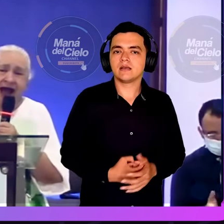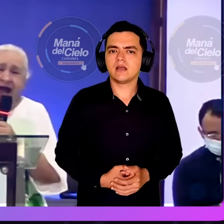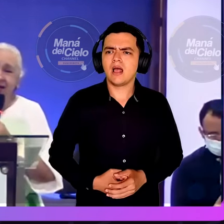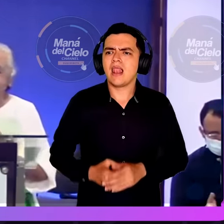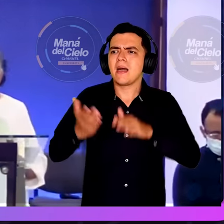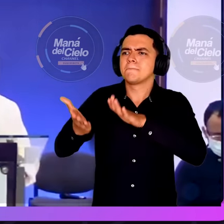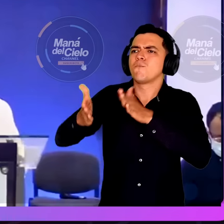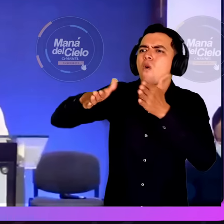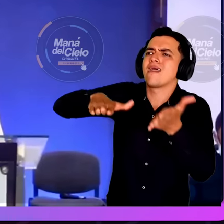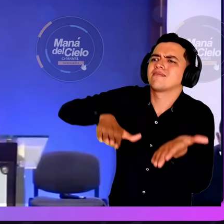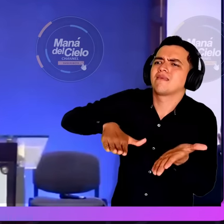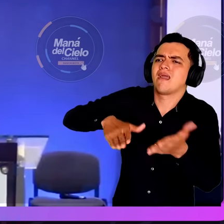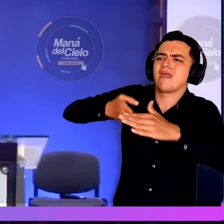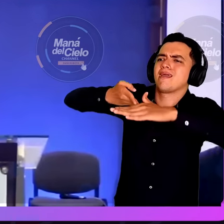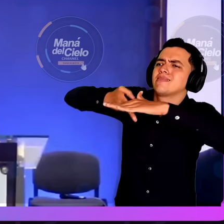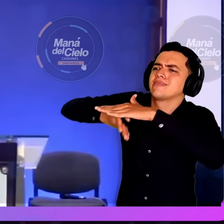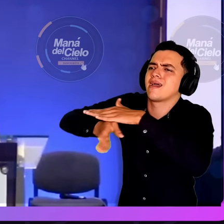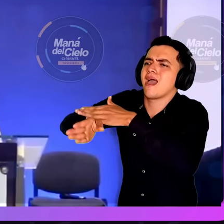¡Aleluya!